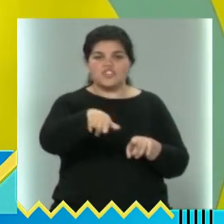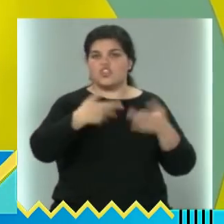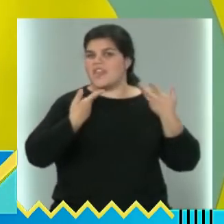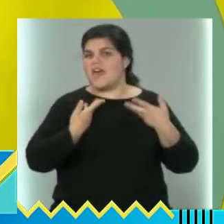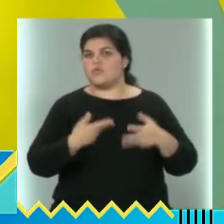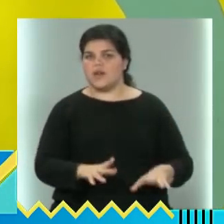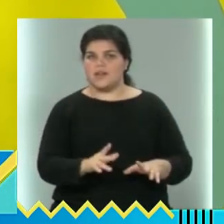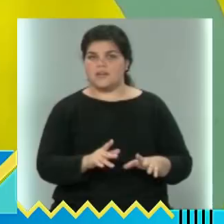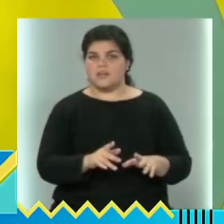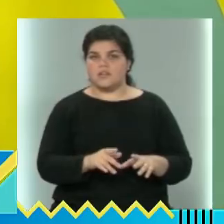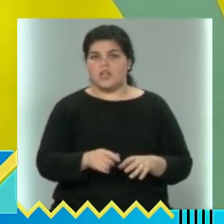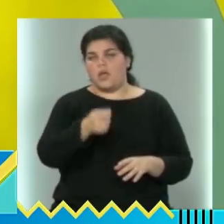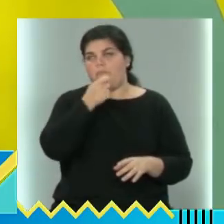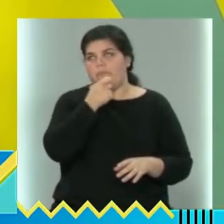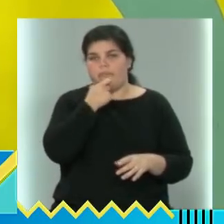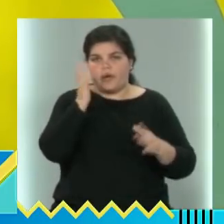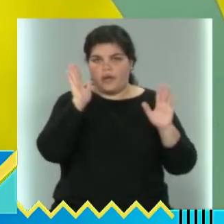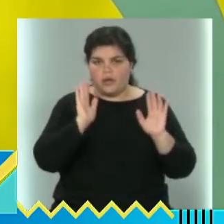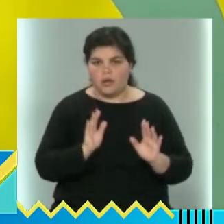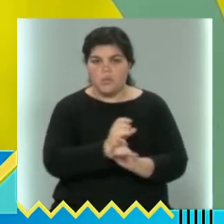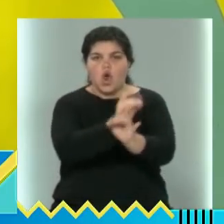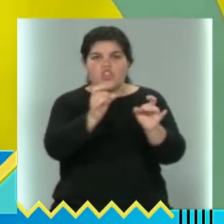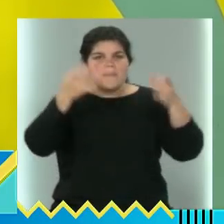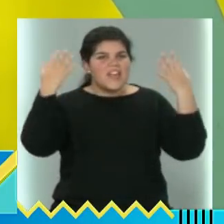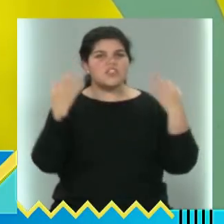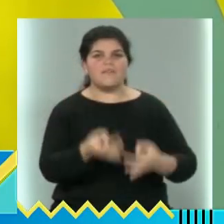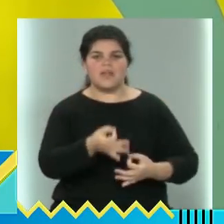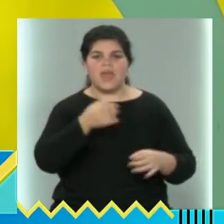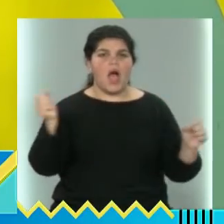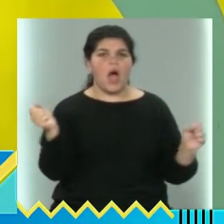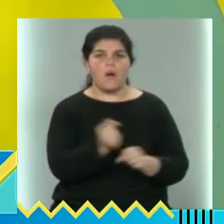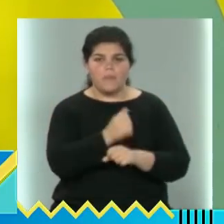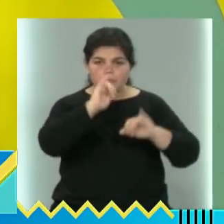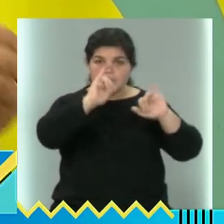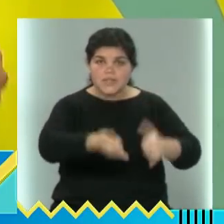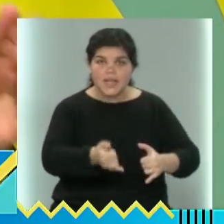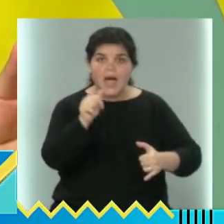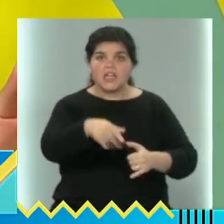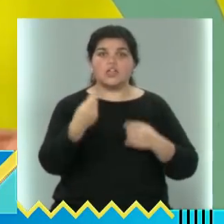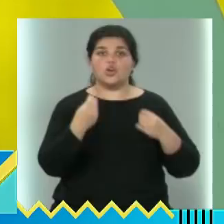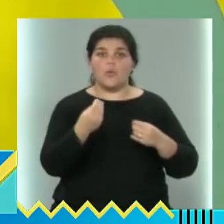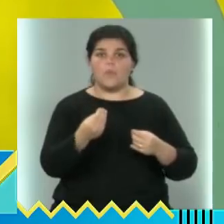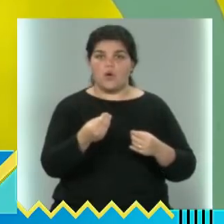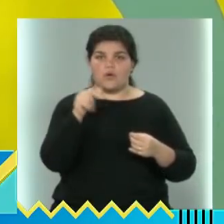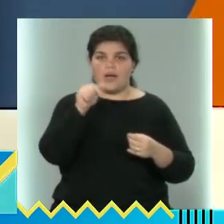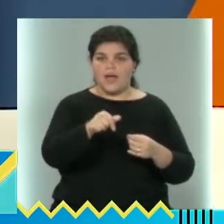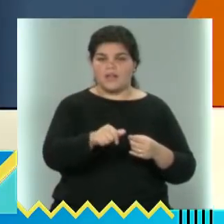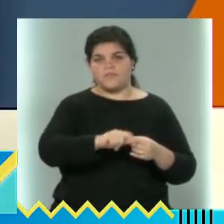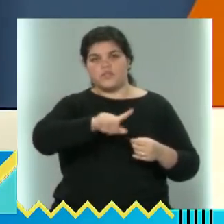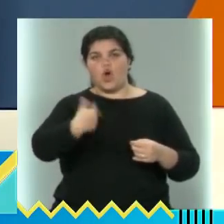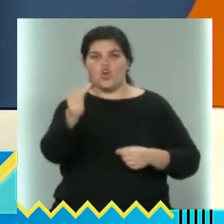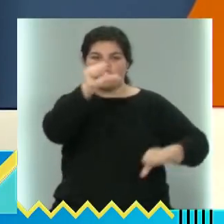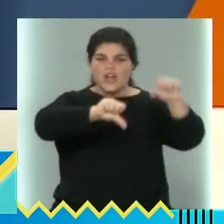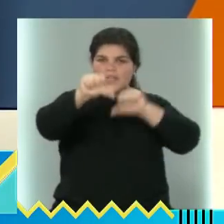hubiera confirmado una potencial contaminación a través del proceso de fractura, si hubiéramos tenido alguna rastra de alguno de los otros